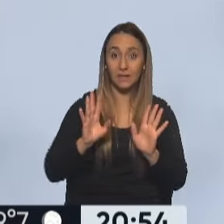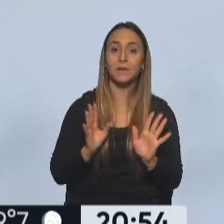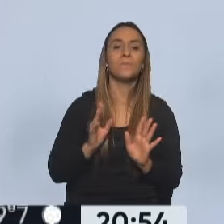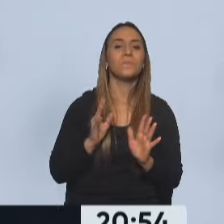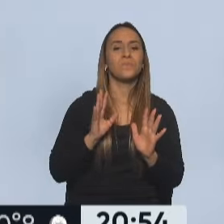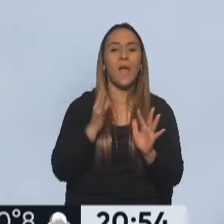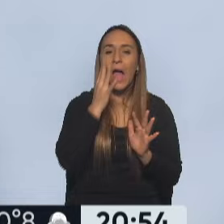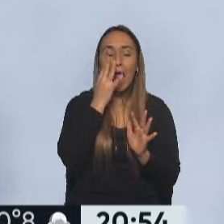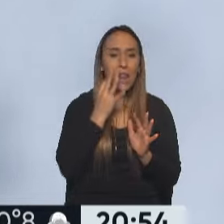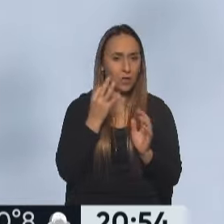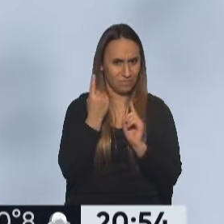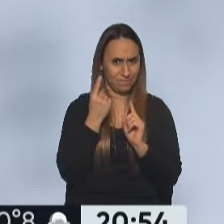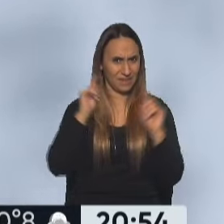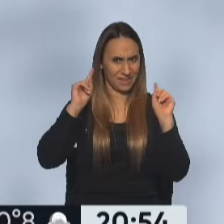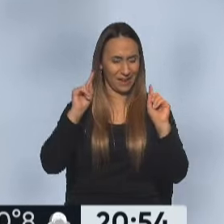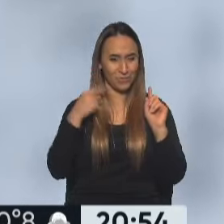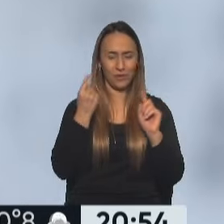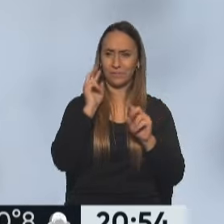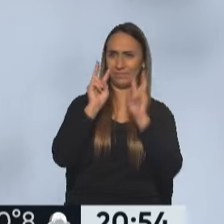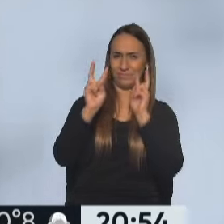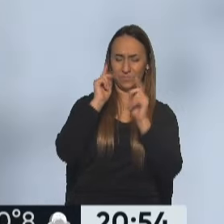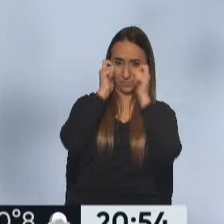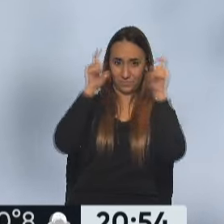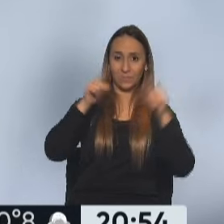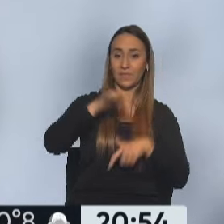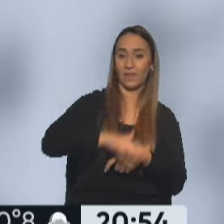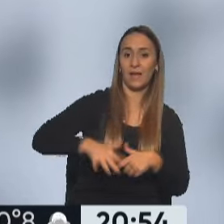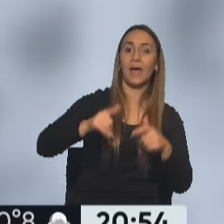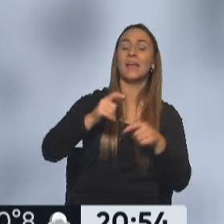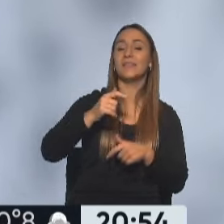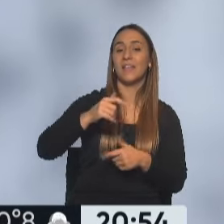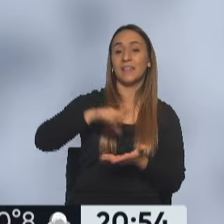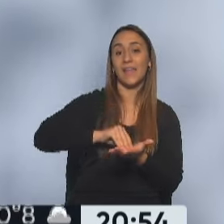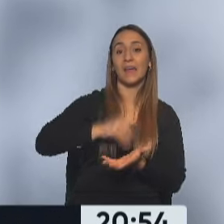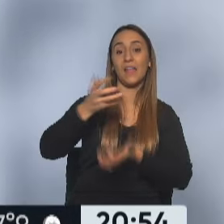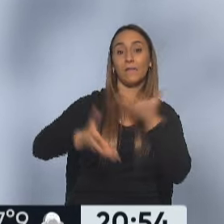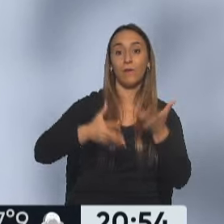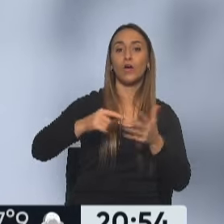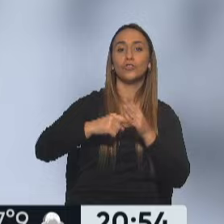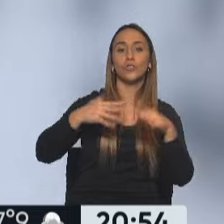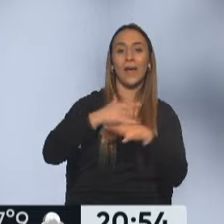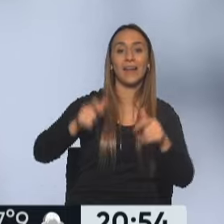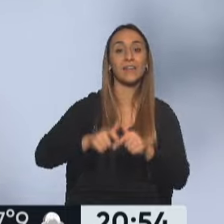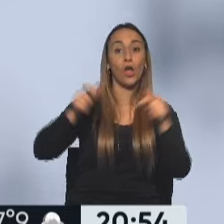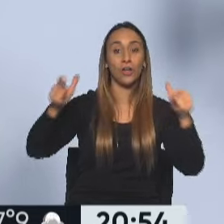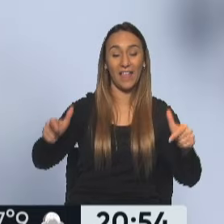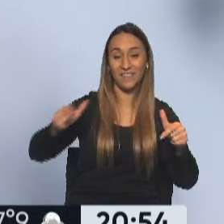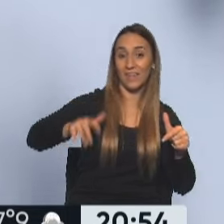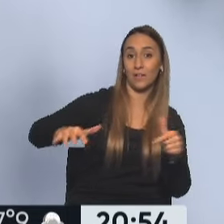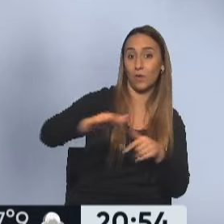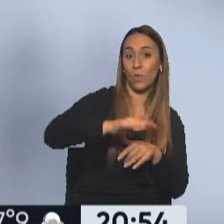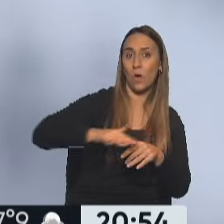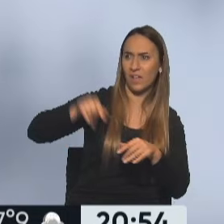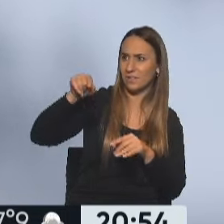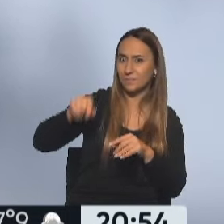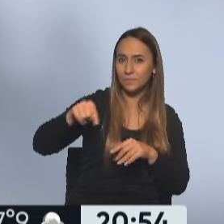fenómeno inusual que sorprendió a los vecinos de Río Grande en Tierra del Fuego cuando las olas del mar en la zona de San Sebastián